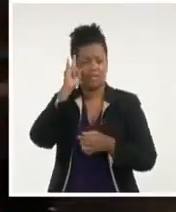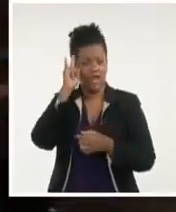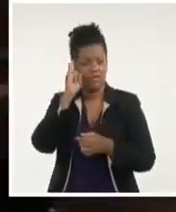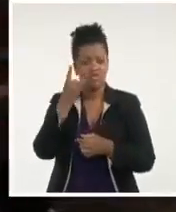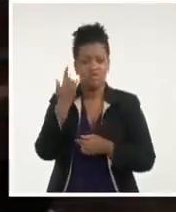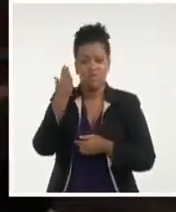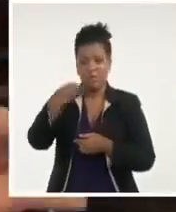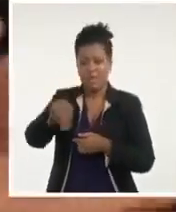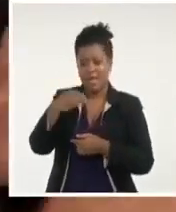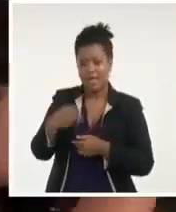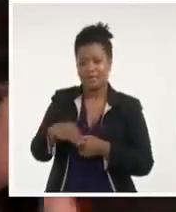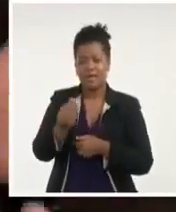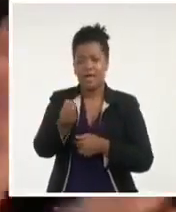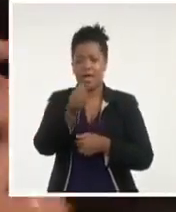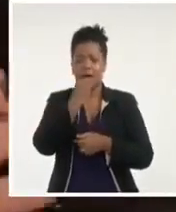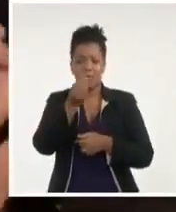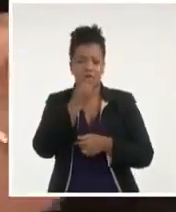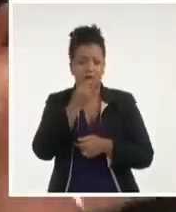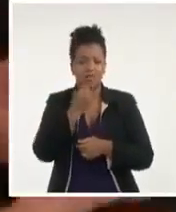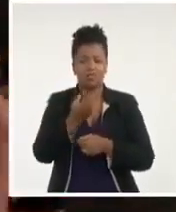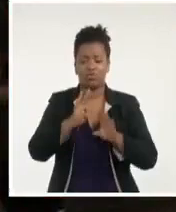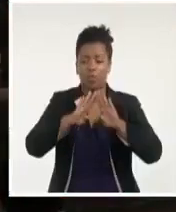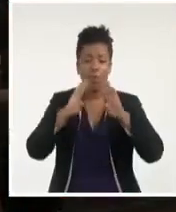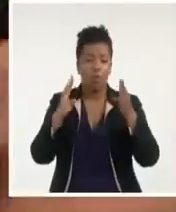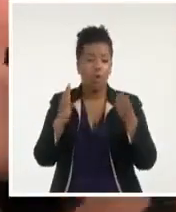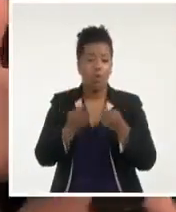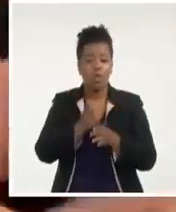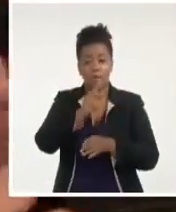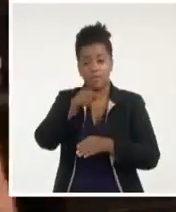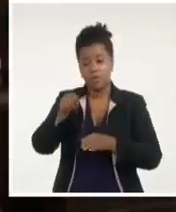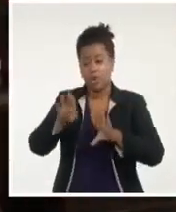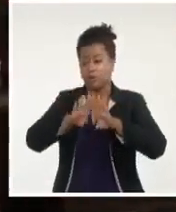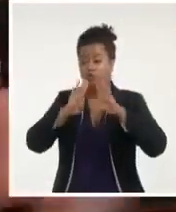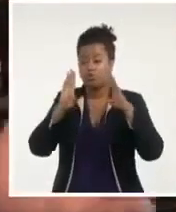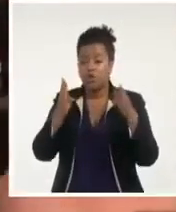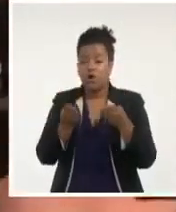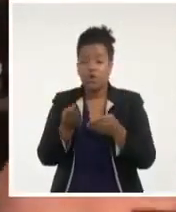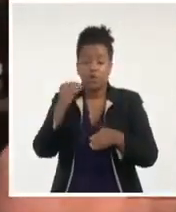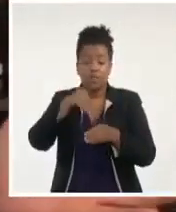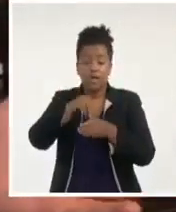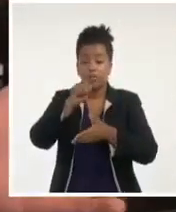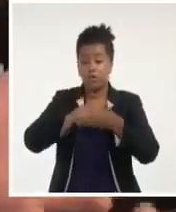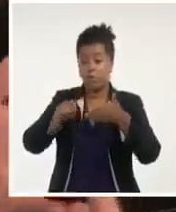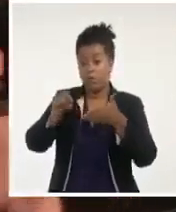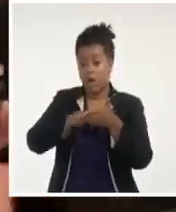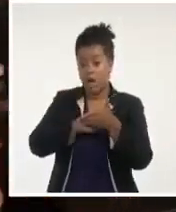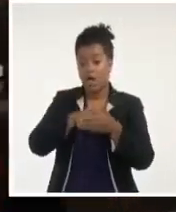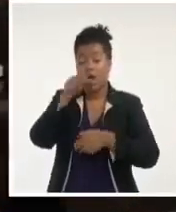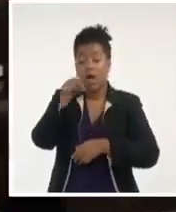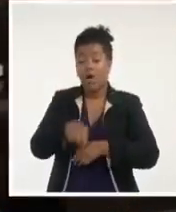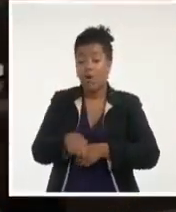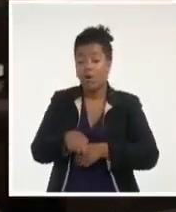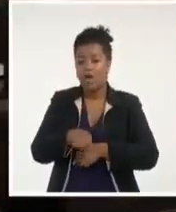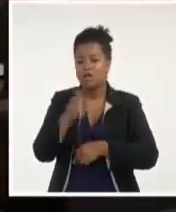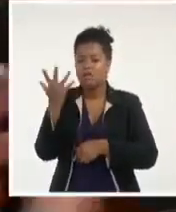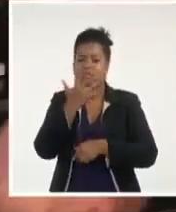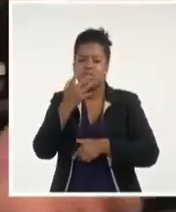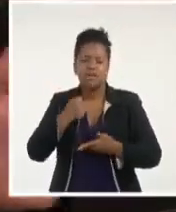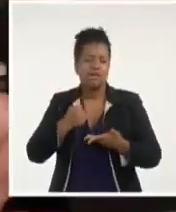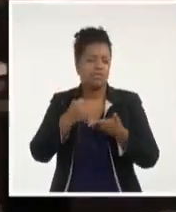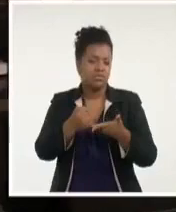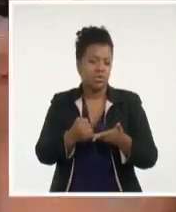comida, merienda, a todos los pacientes que tenemos, y toda la logística que lleva detrás de eso. Son estudiantes hoy,